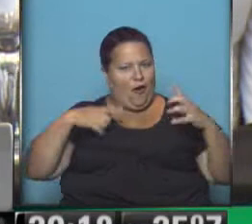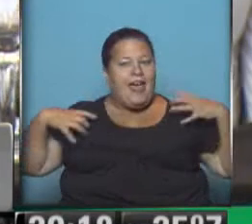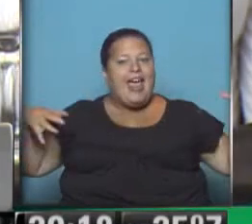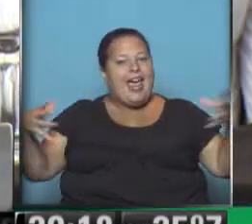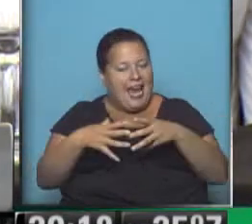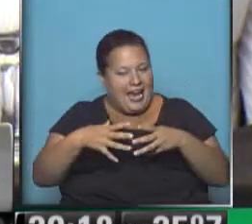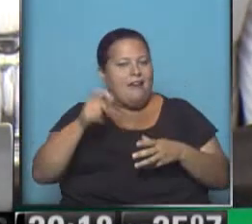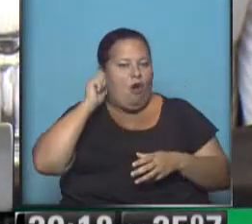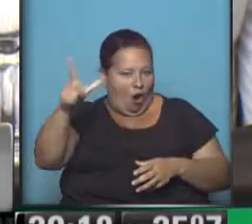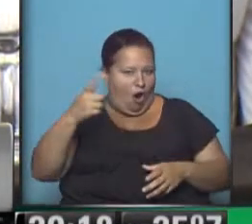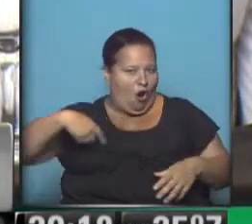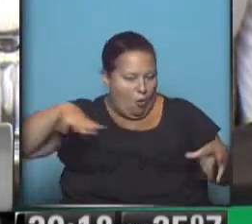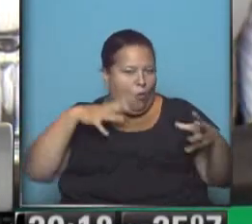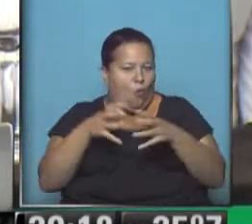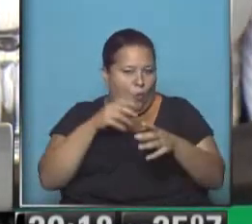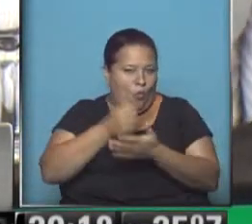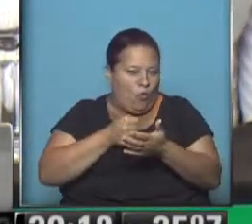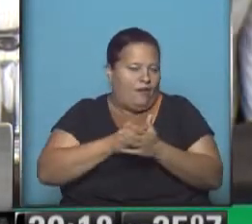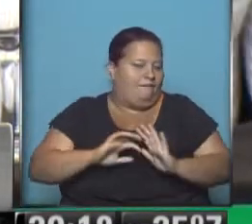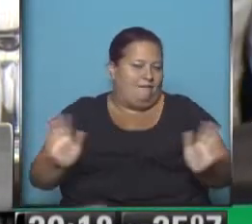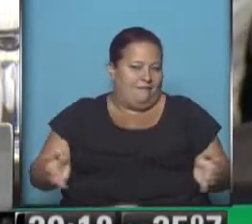equipo lo hizo posible. Y bueno,